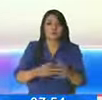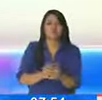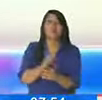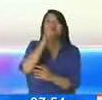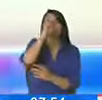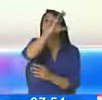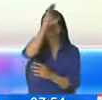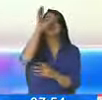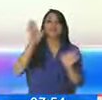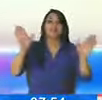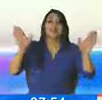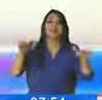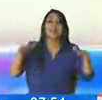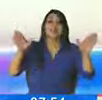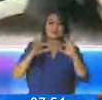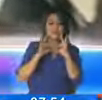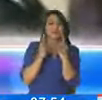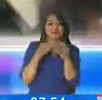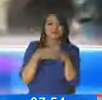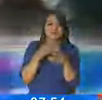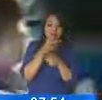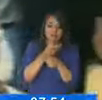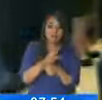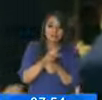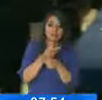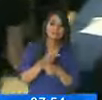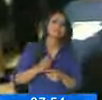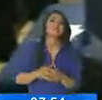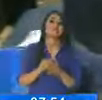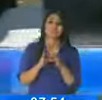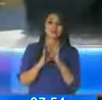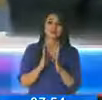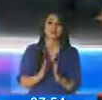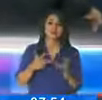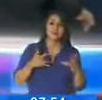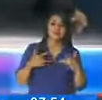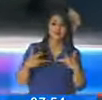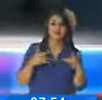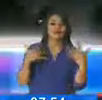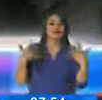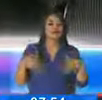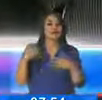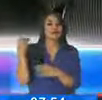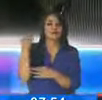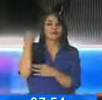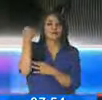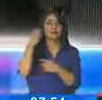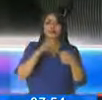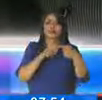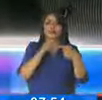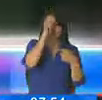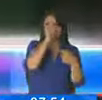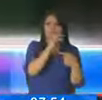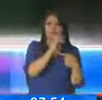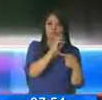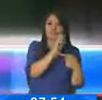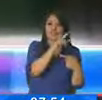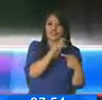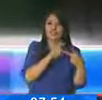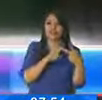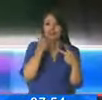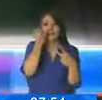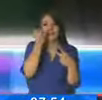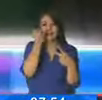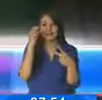para que nos cuide a toda la familia. Sus compañeros de tablas, grandes actores como Mosquito Mosquera, el Indio